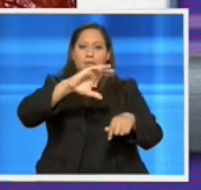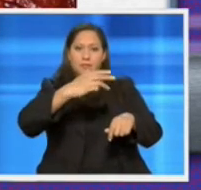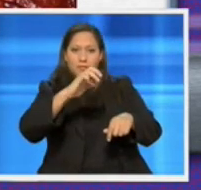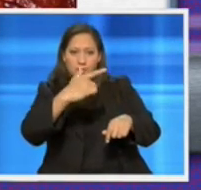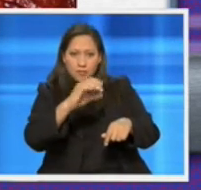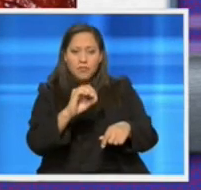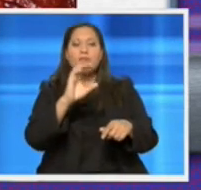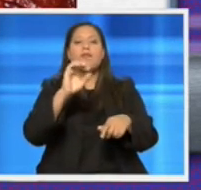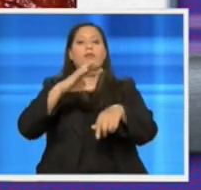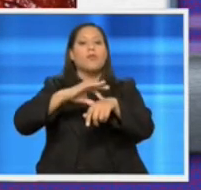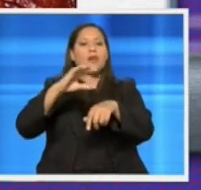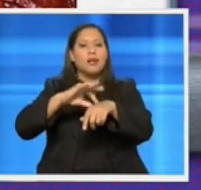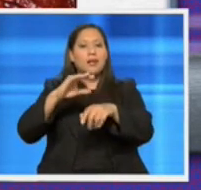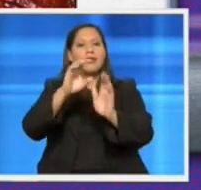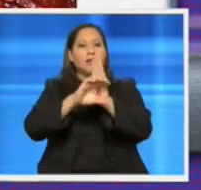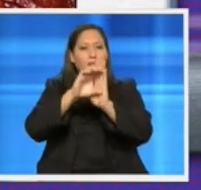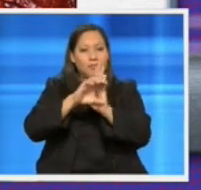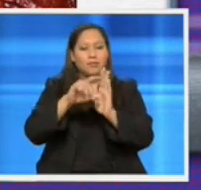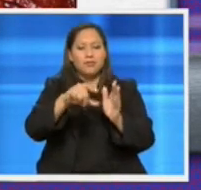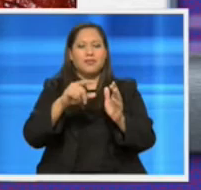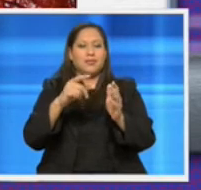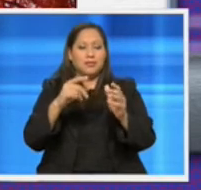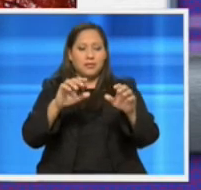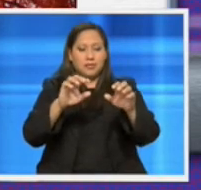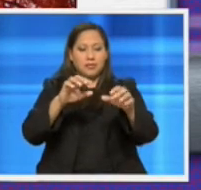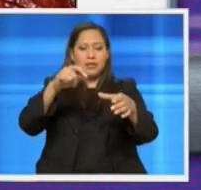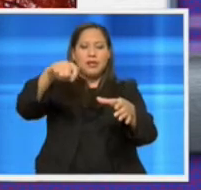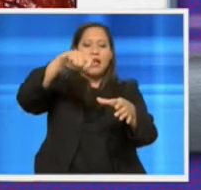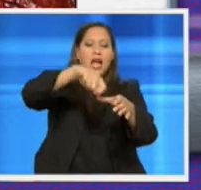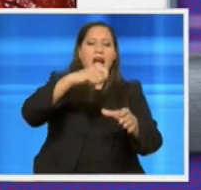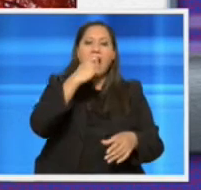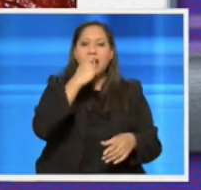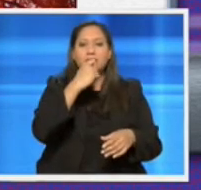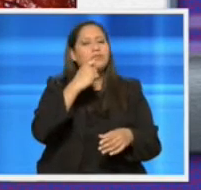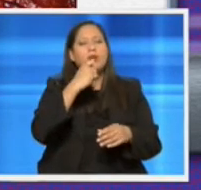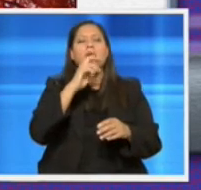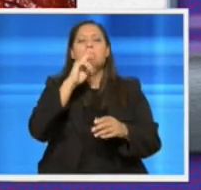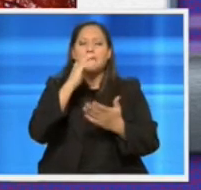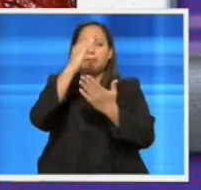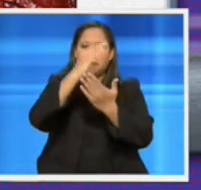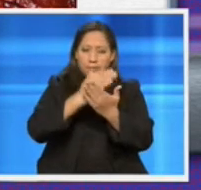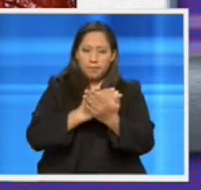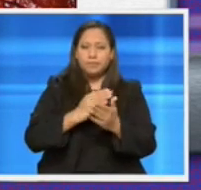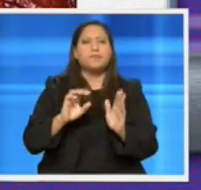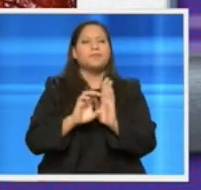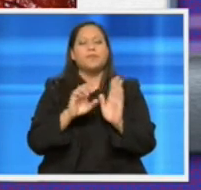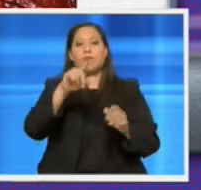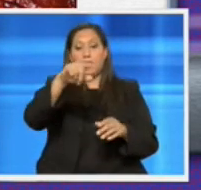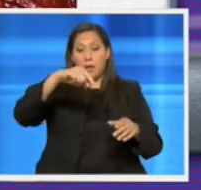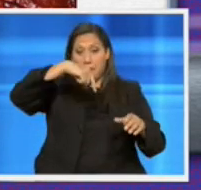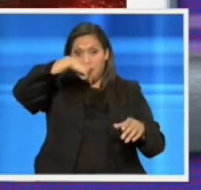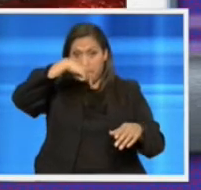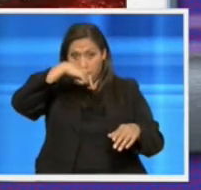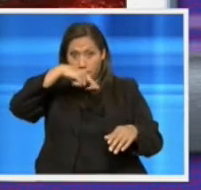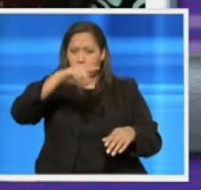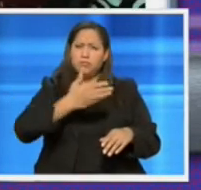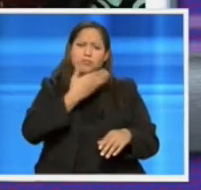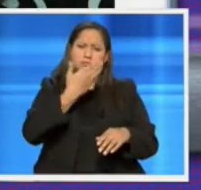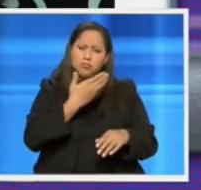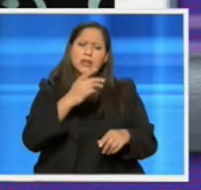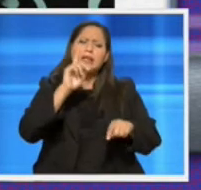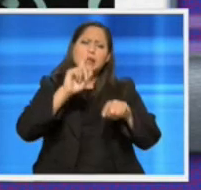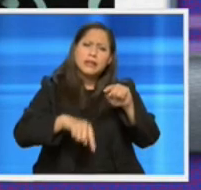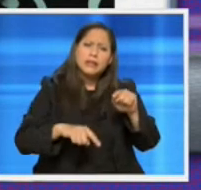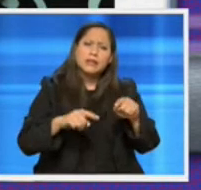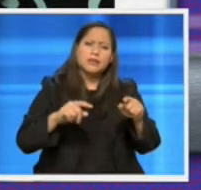frías. Así es. ¿Sí? Entonces, ¿cuál sería la propuesta? De eso, redúcele la grasa. Entonces, si haces un pavo, tu Ajá. tradicional, pues no le pongas